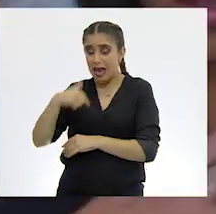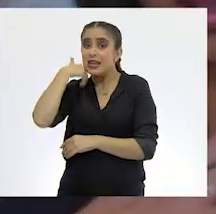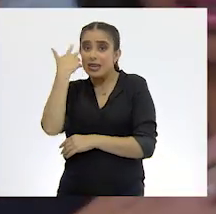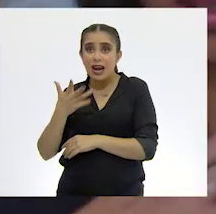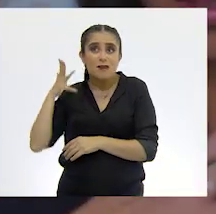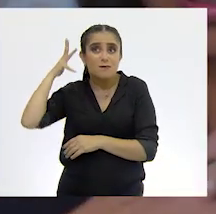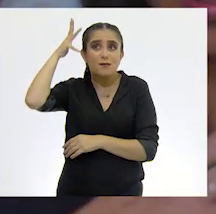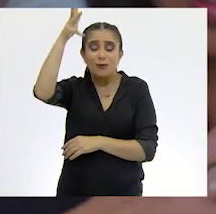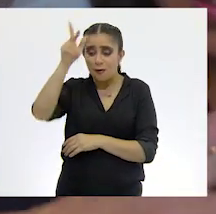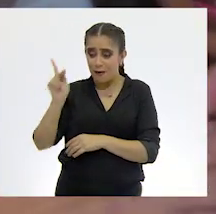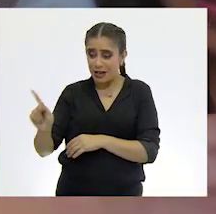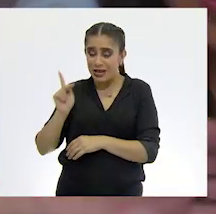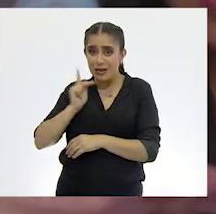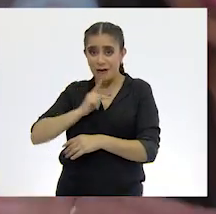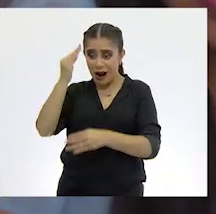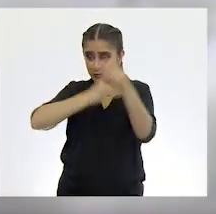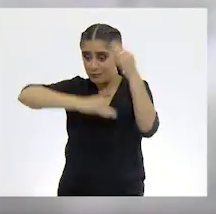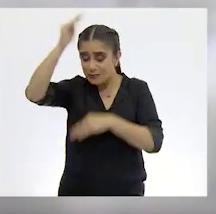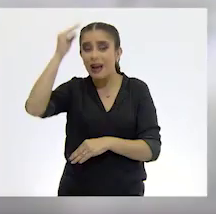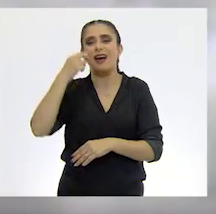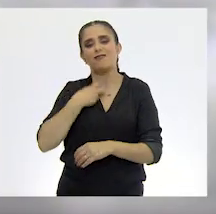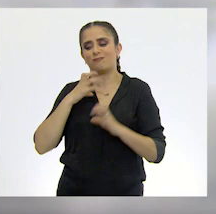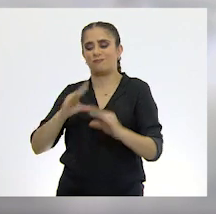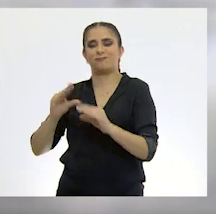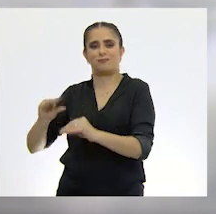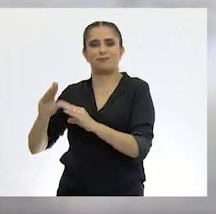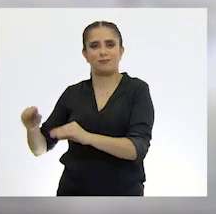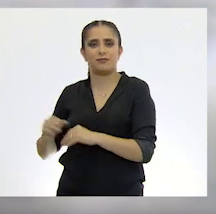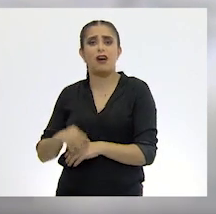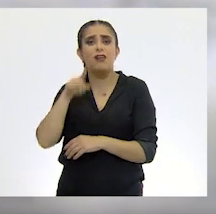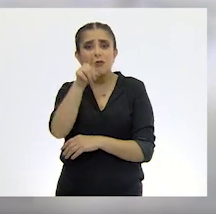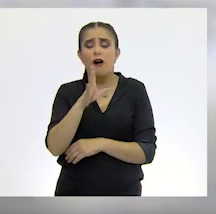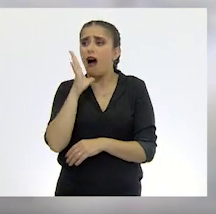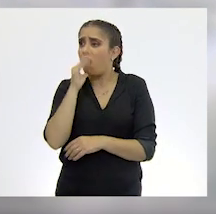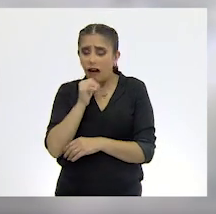les gustaría llegar muy lejos. Que en tu vocabulario